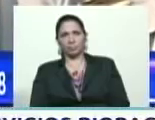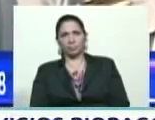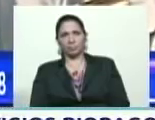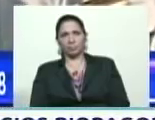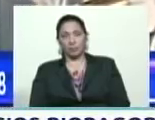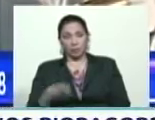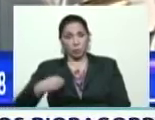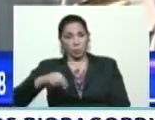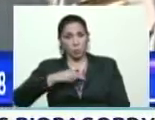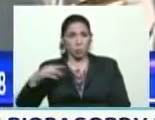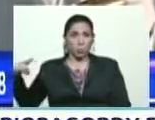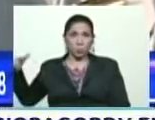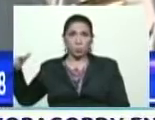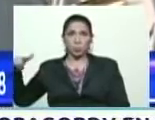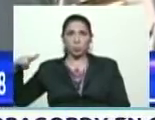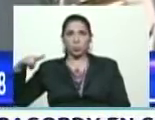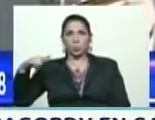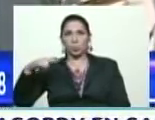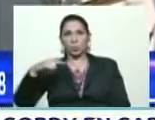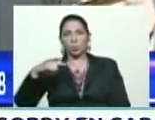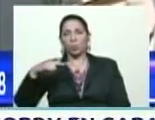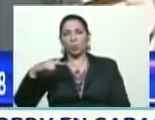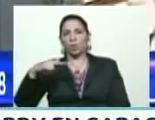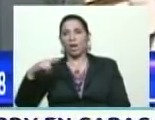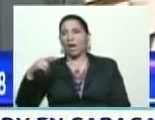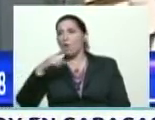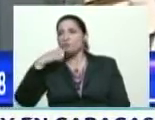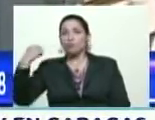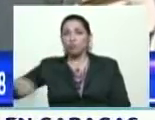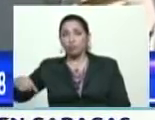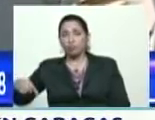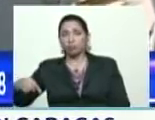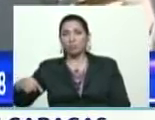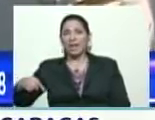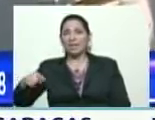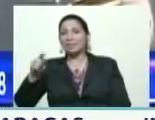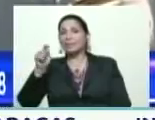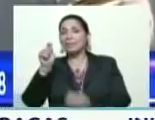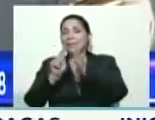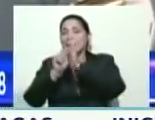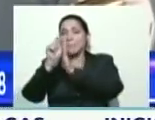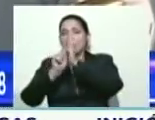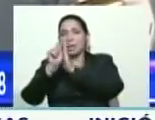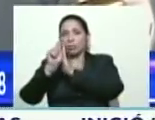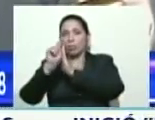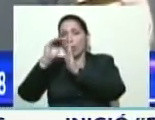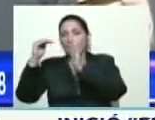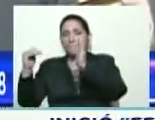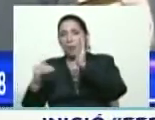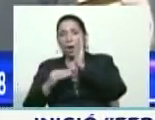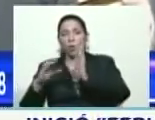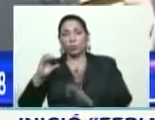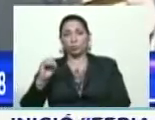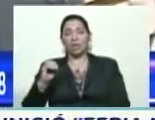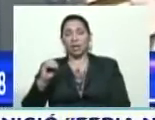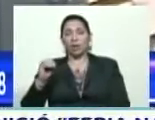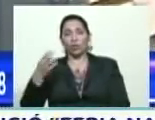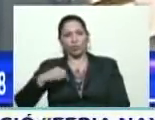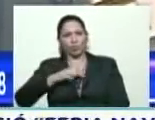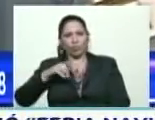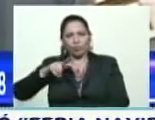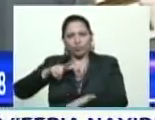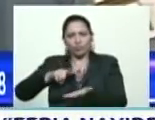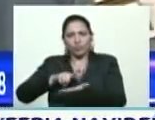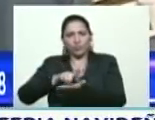Nuestros vuelos han despegado de Rusia con las temperaturas ya bajo cero, pero hemos aterrizado aquí en Caracas con